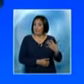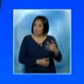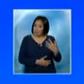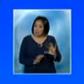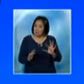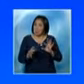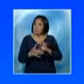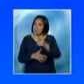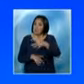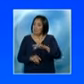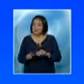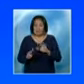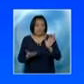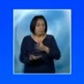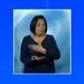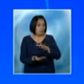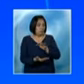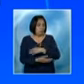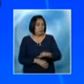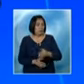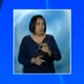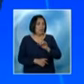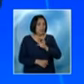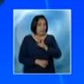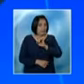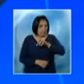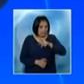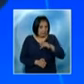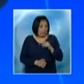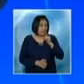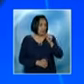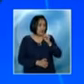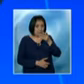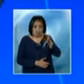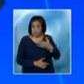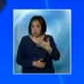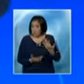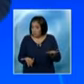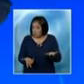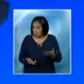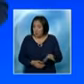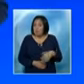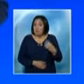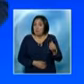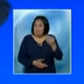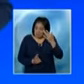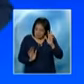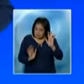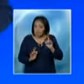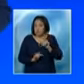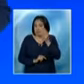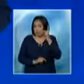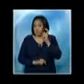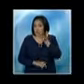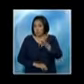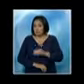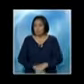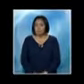la fiebre de Despacito y la interpreta en una inédita versión criolla. Este éxito se da por descontado, vamos a escucharlo.